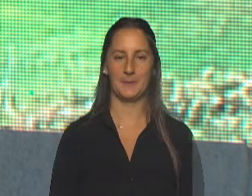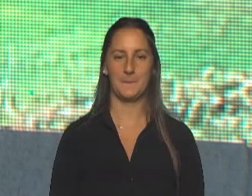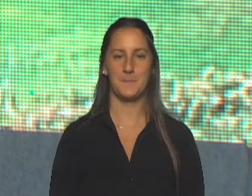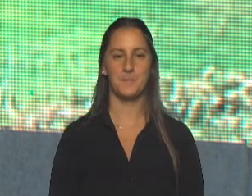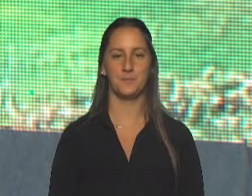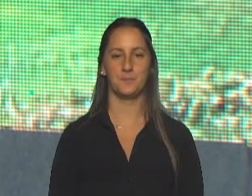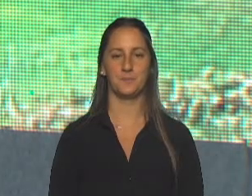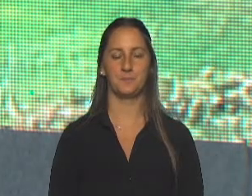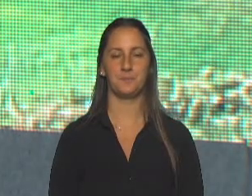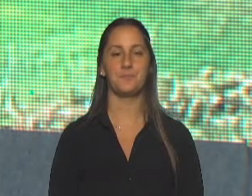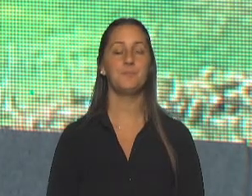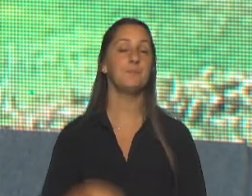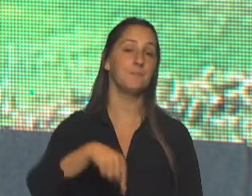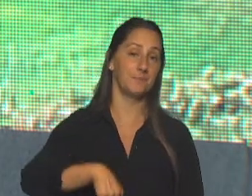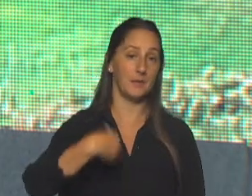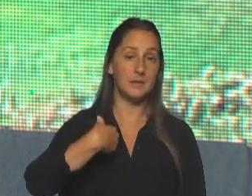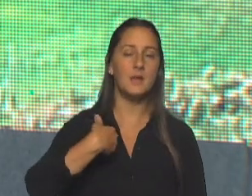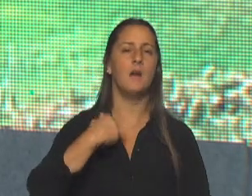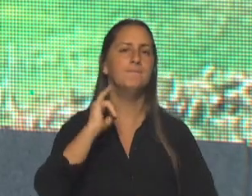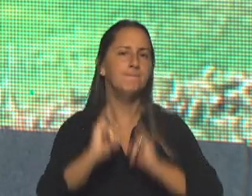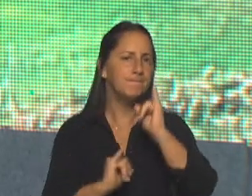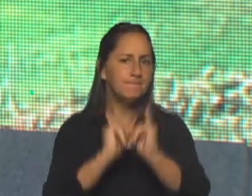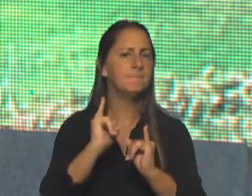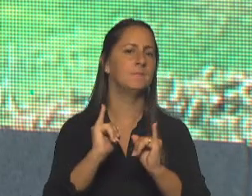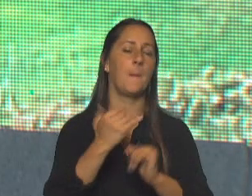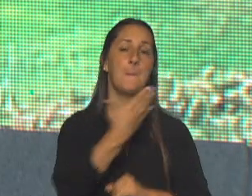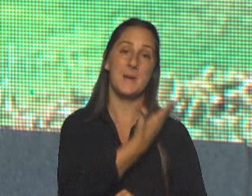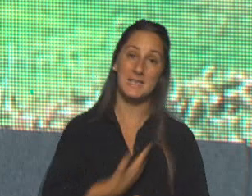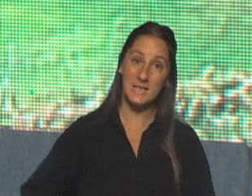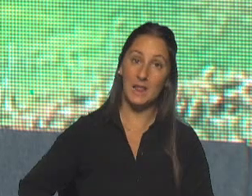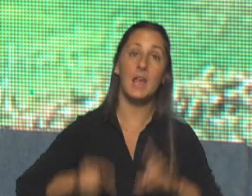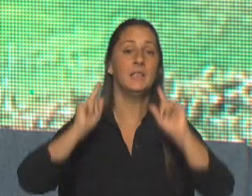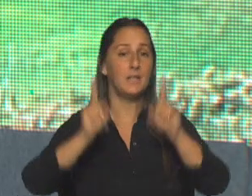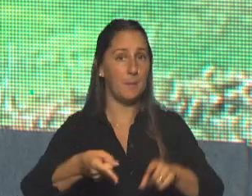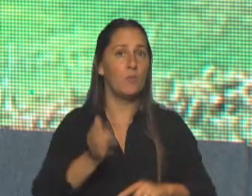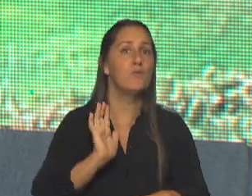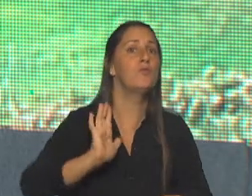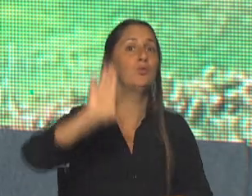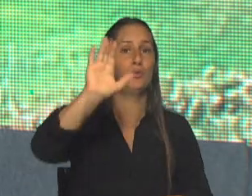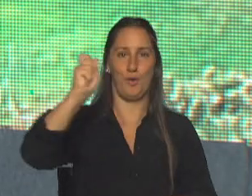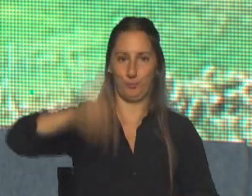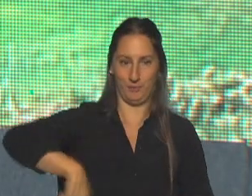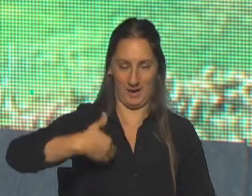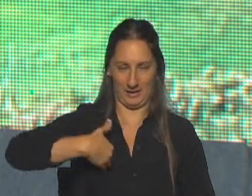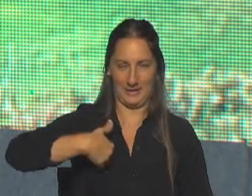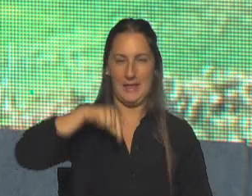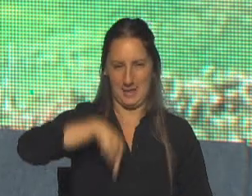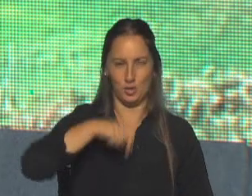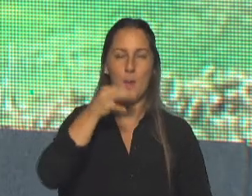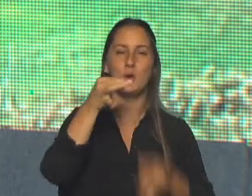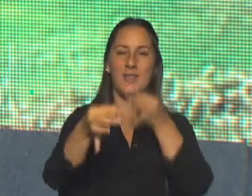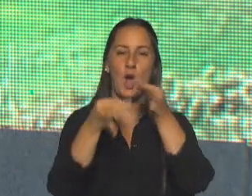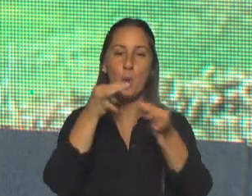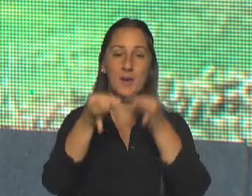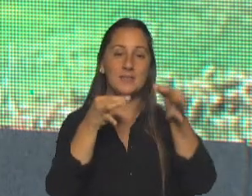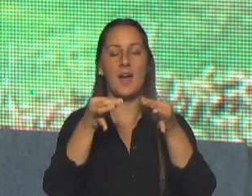Un año particular en la República Argentina, donde se estará definiendo no solamente el presente, sino el futuro de nuestro país. De eso vamos a estar hablando